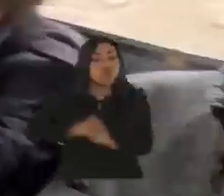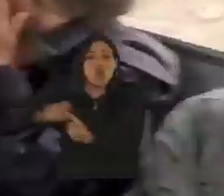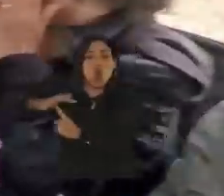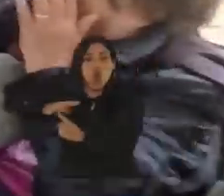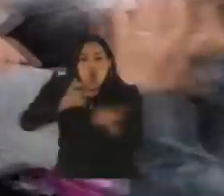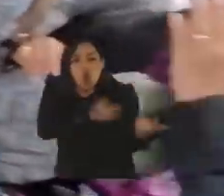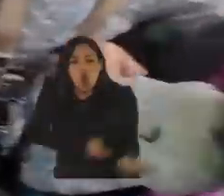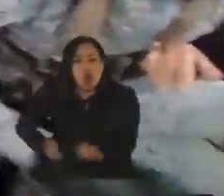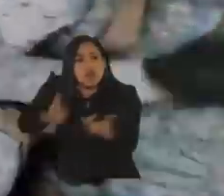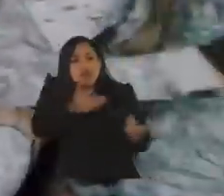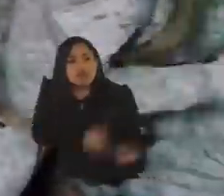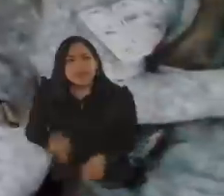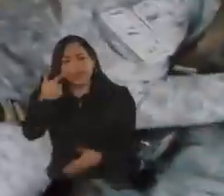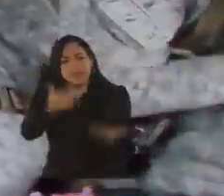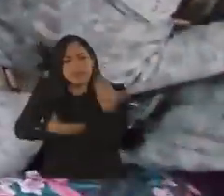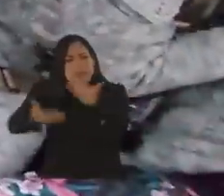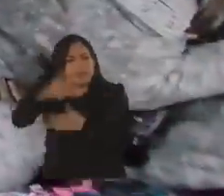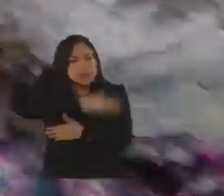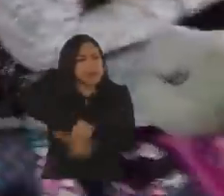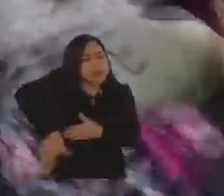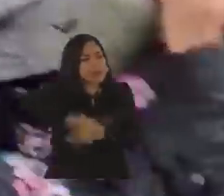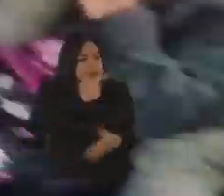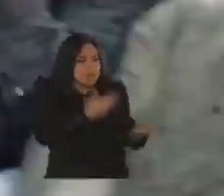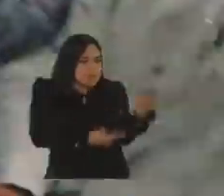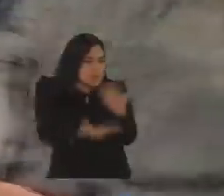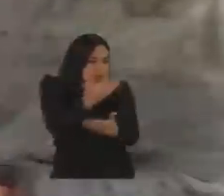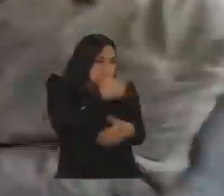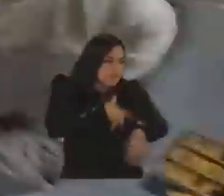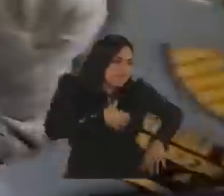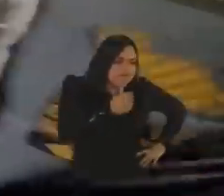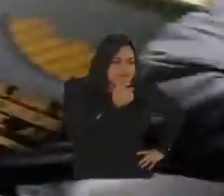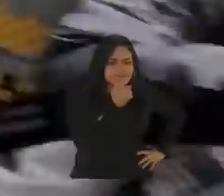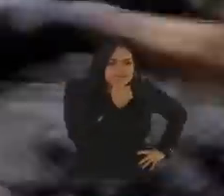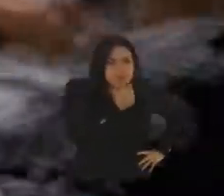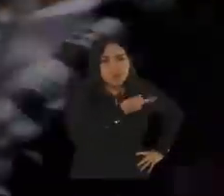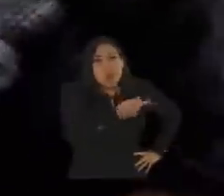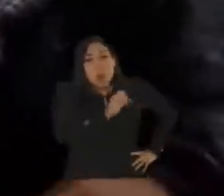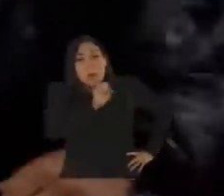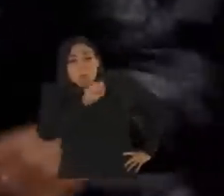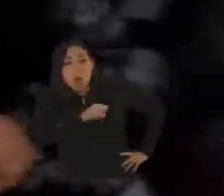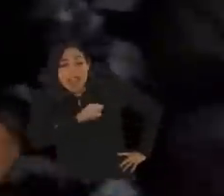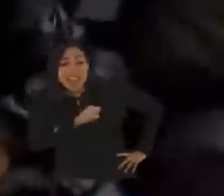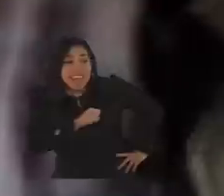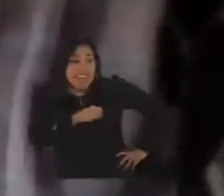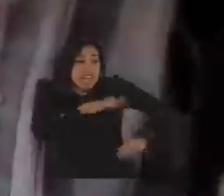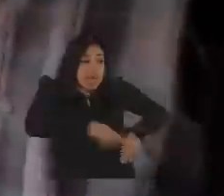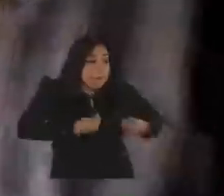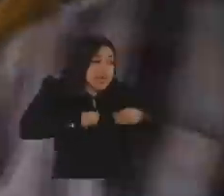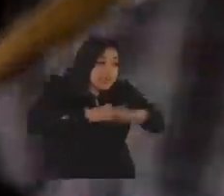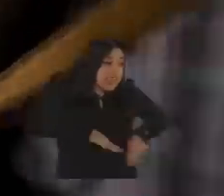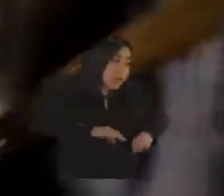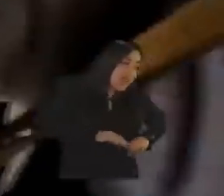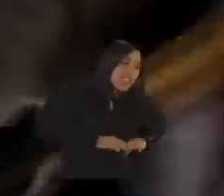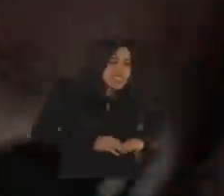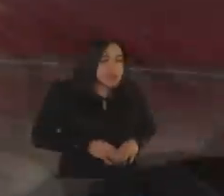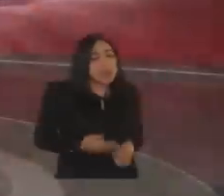Alcaldía de Jardín analizan las condiciones de la zona para establecer si puede volver a ser habitada.